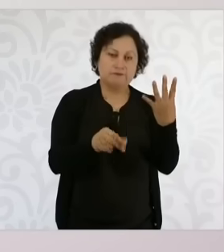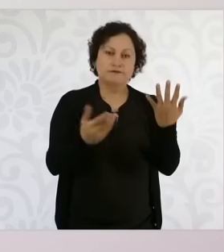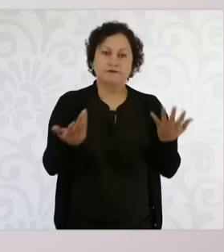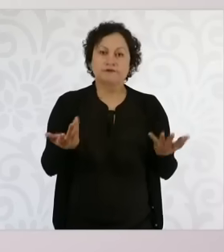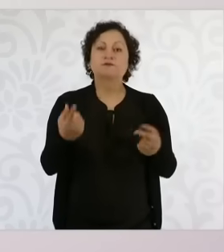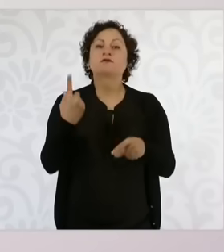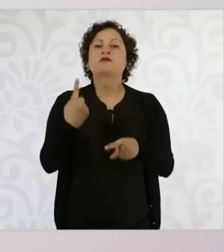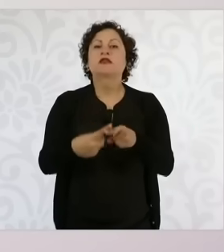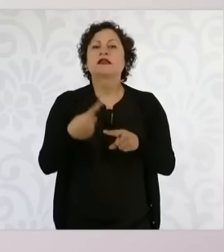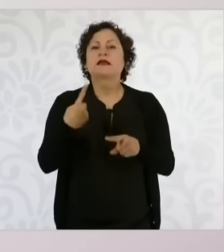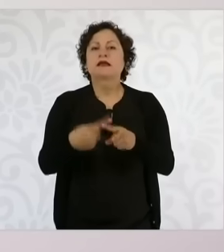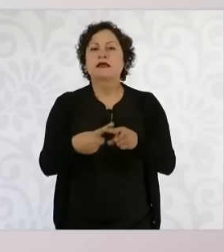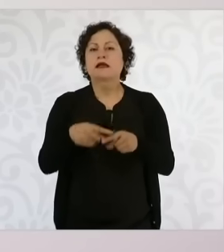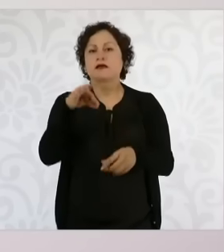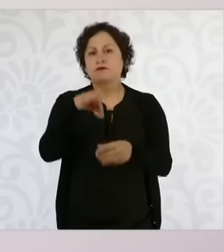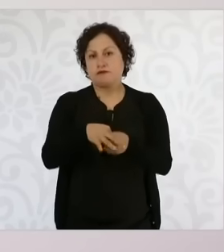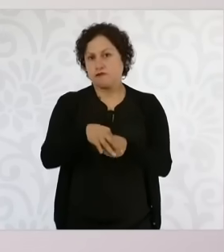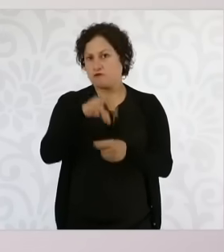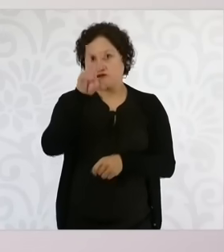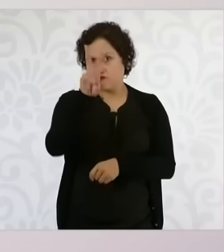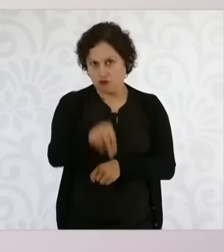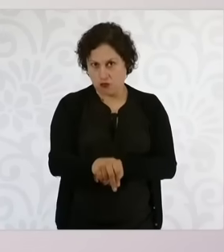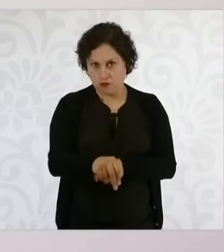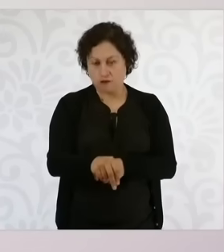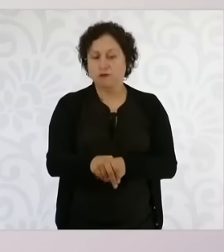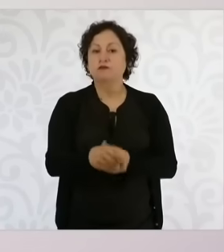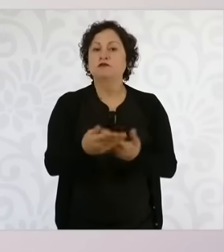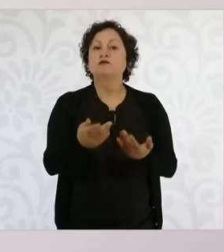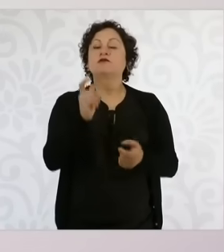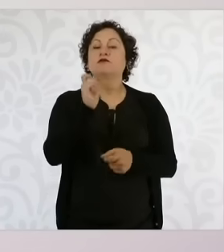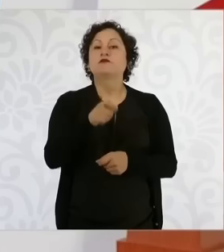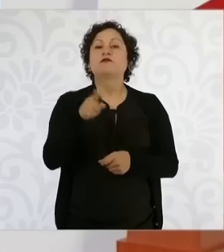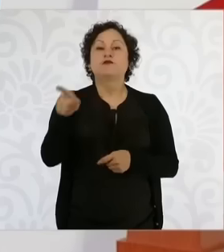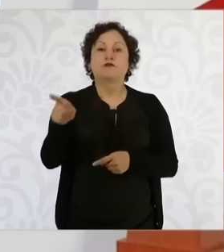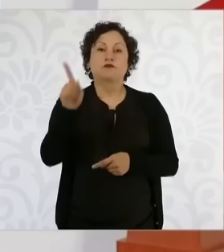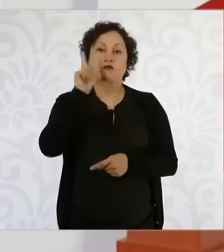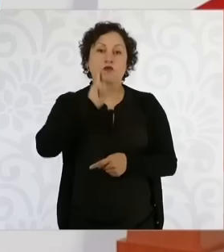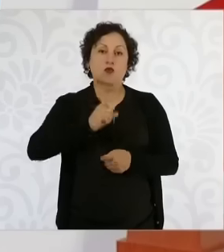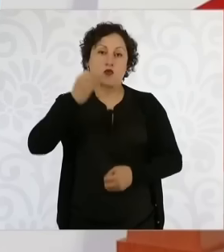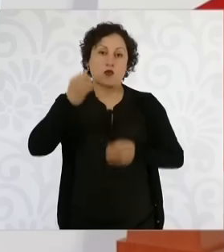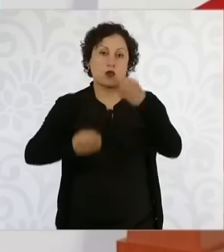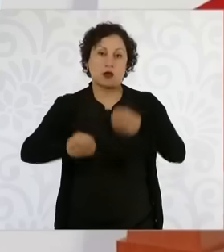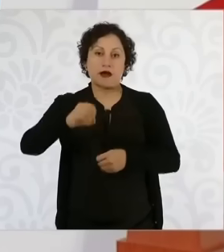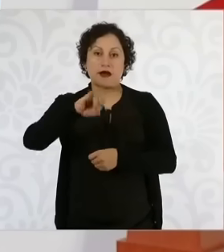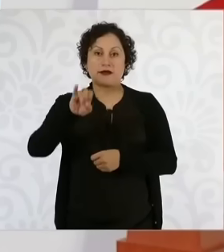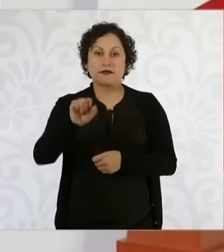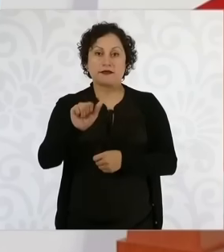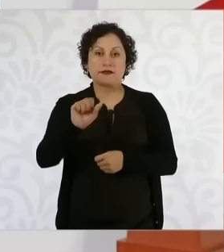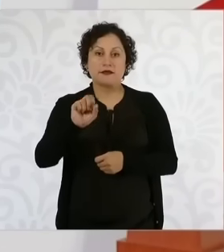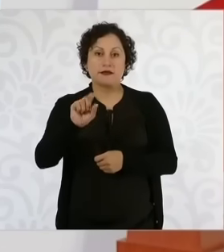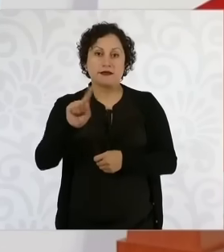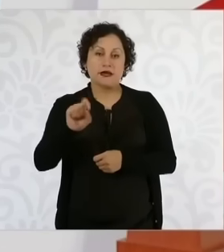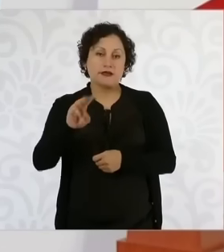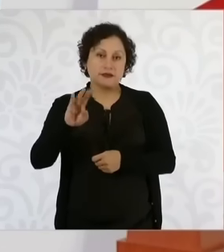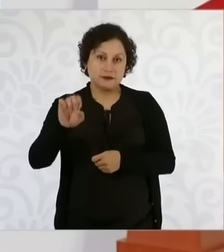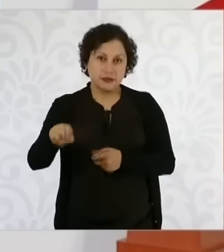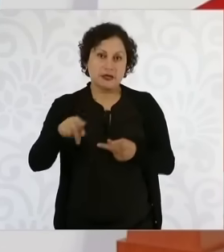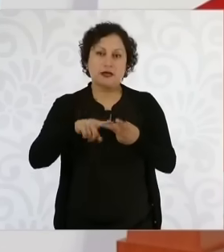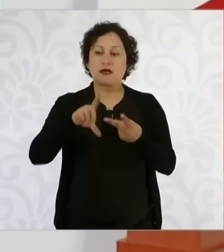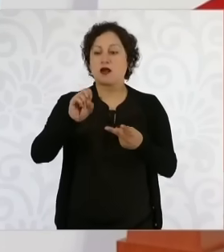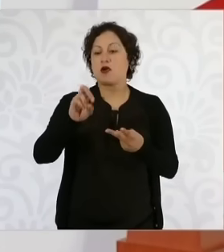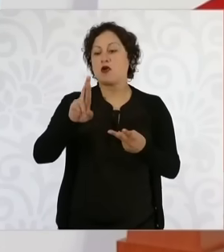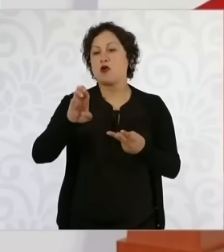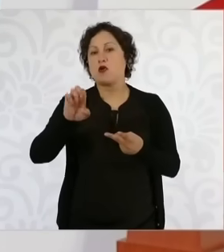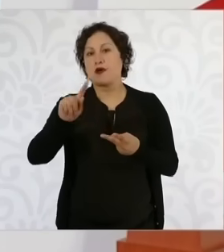en contra? Pues fueron la ministra Yasmín Esquivel, la ministra Loreta Ortiz, la